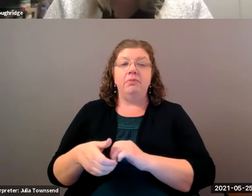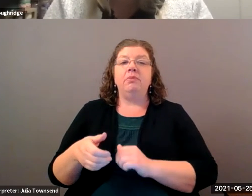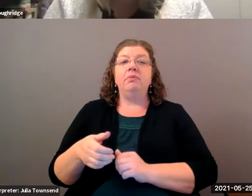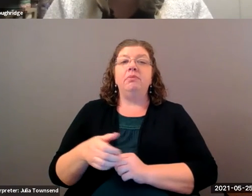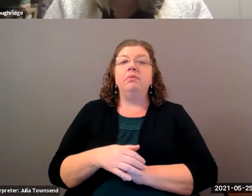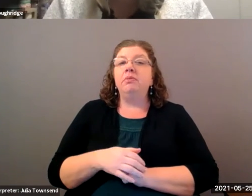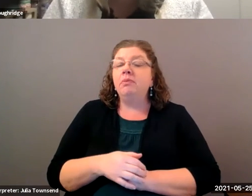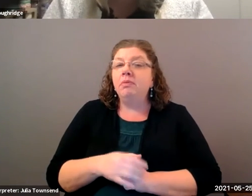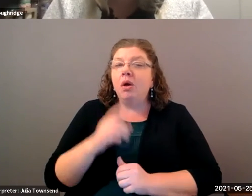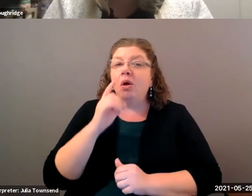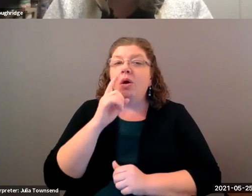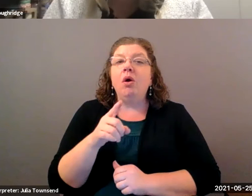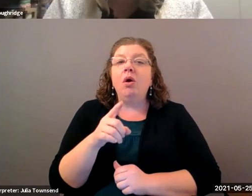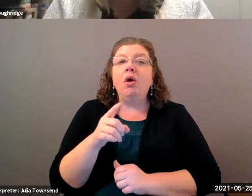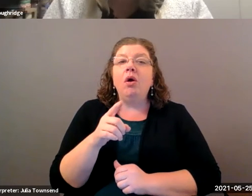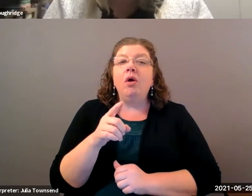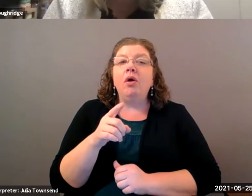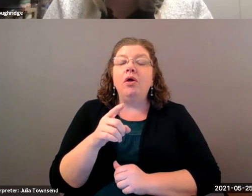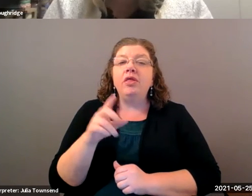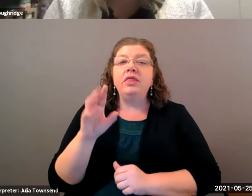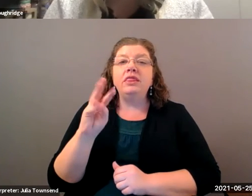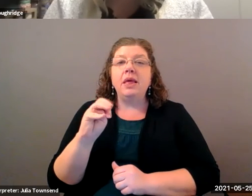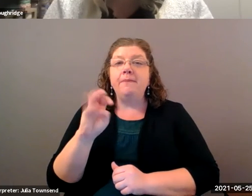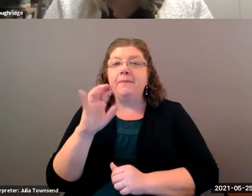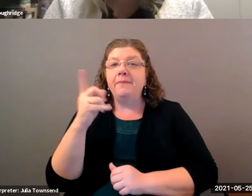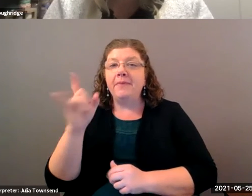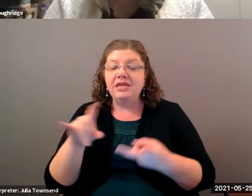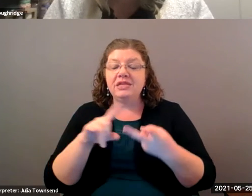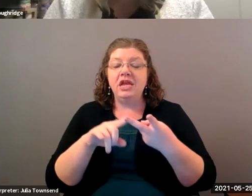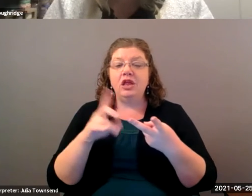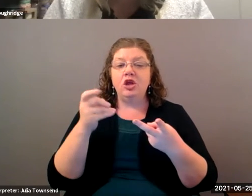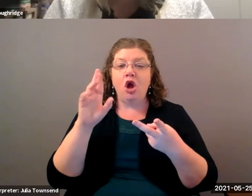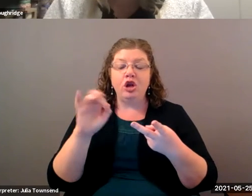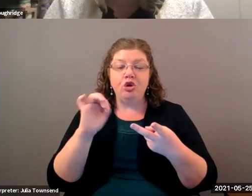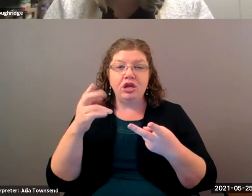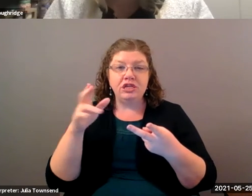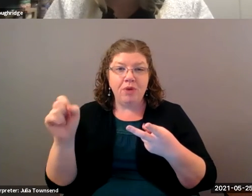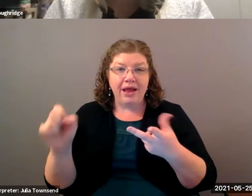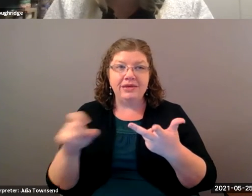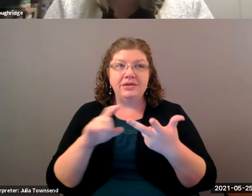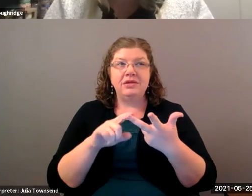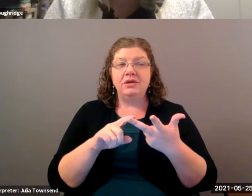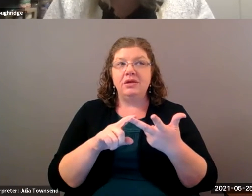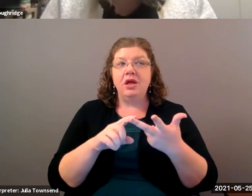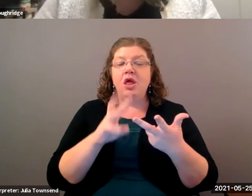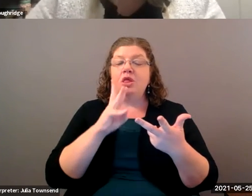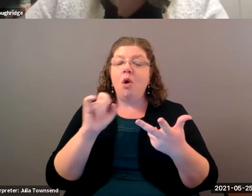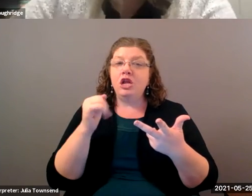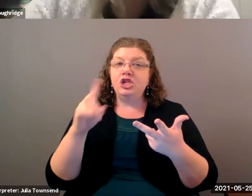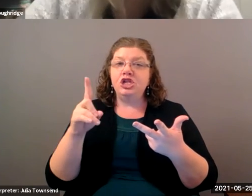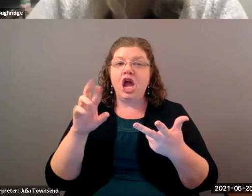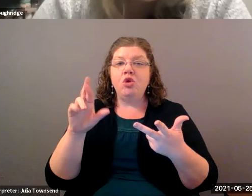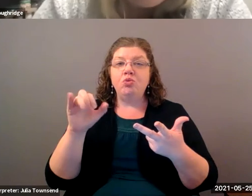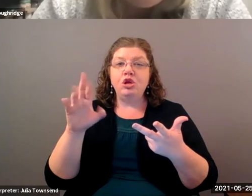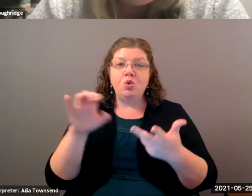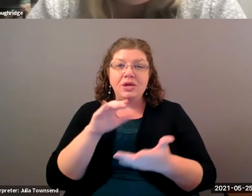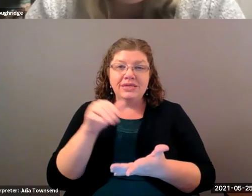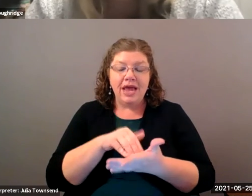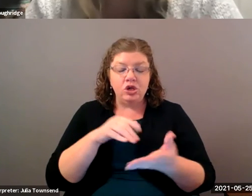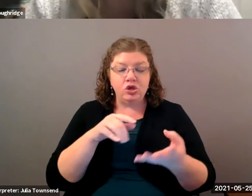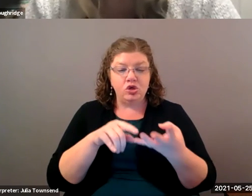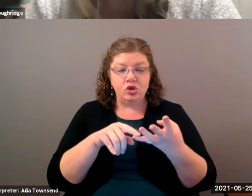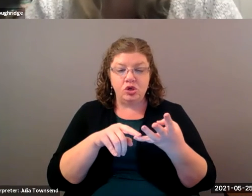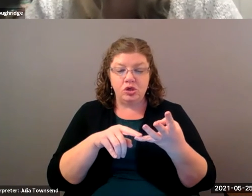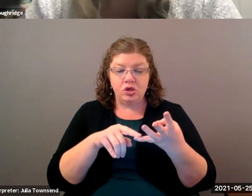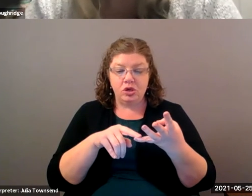de primaria, pues va a ser Camp Whittier, el Museo Moxie, el Condor Express, el Watershed Resource